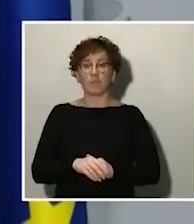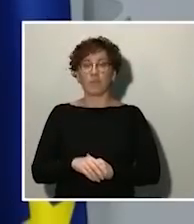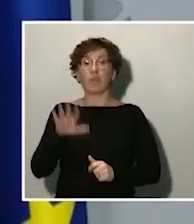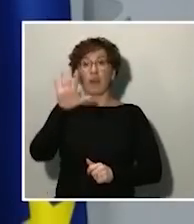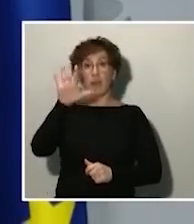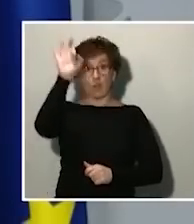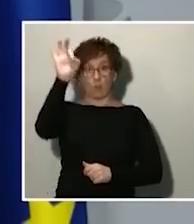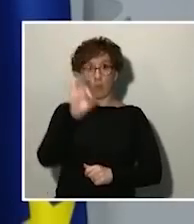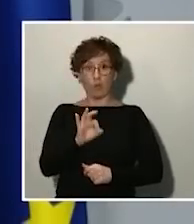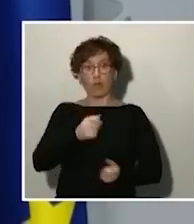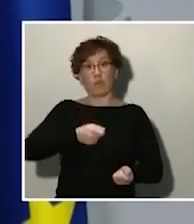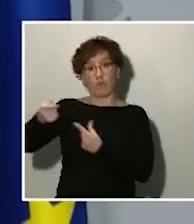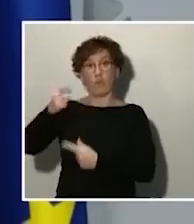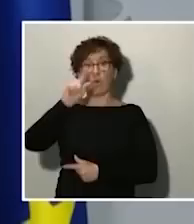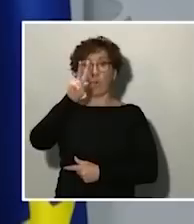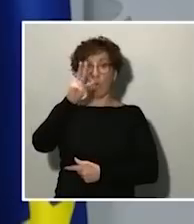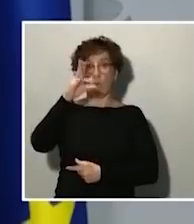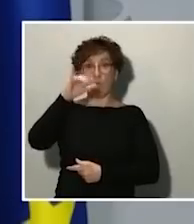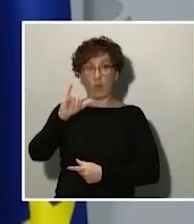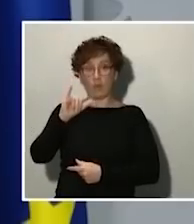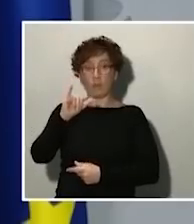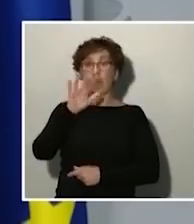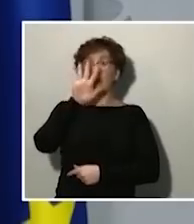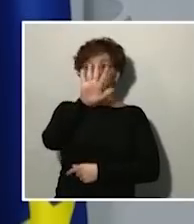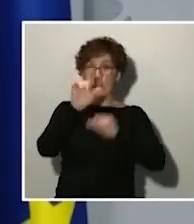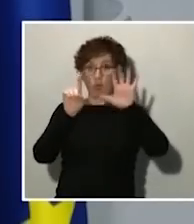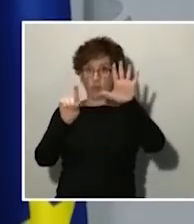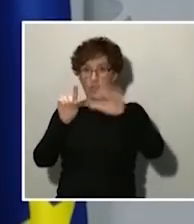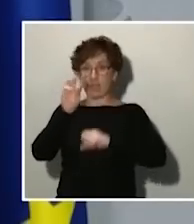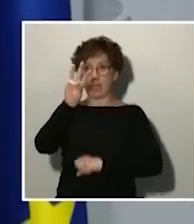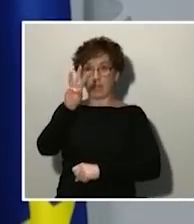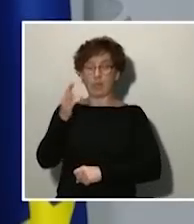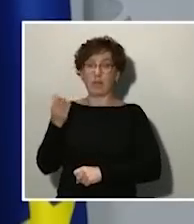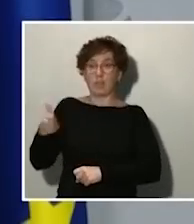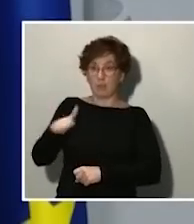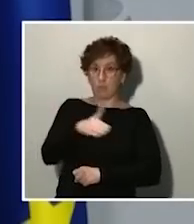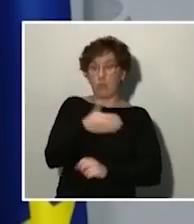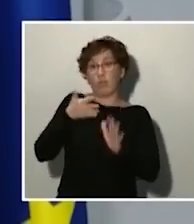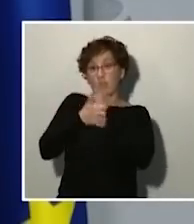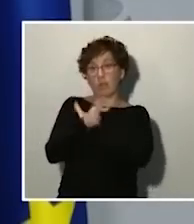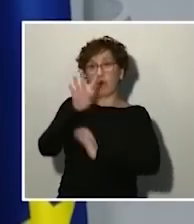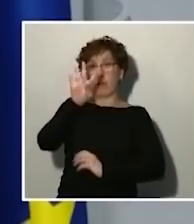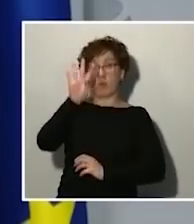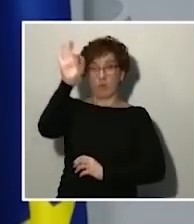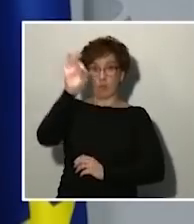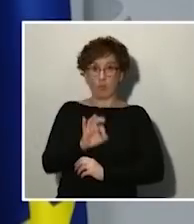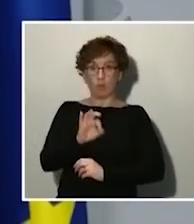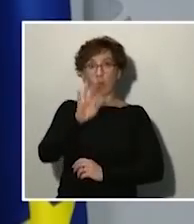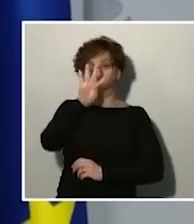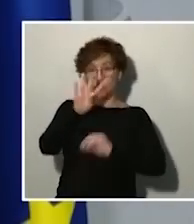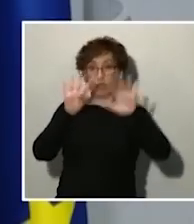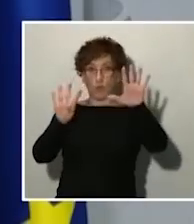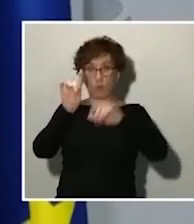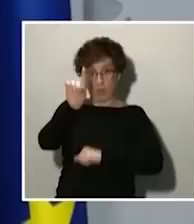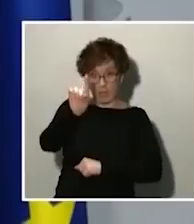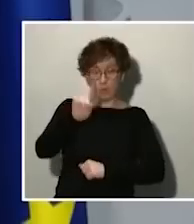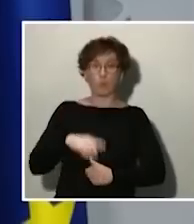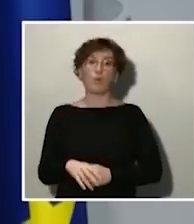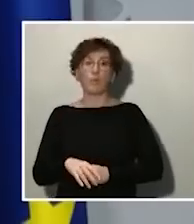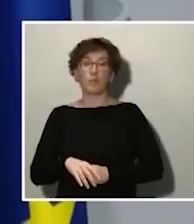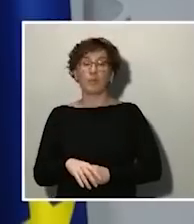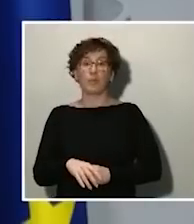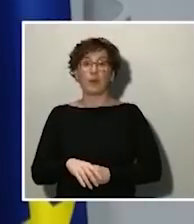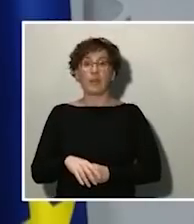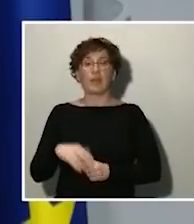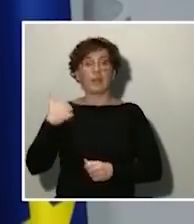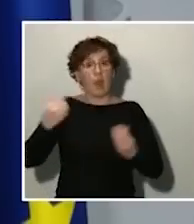ampliara por lo tanto no puedo decir nombre y apellidos pero lógicamente parece que hay una causa que coincide